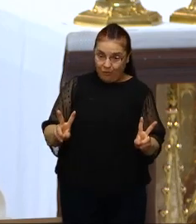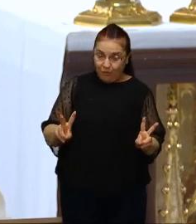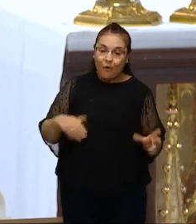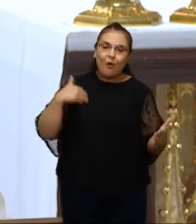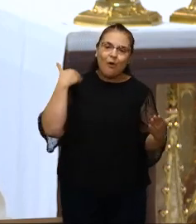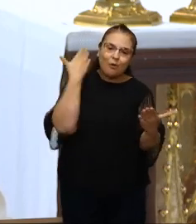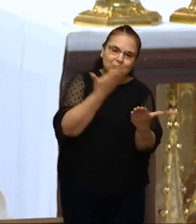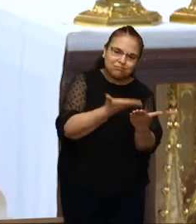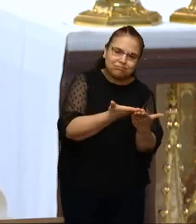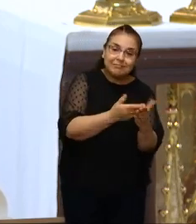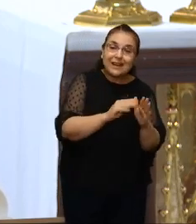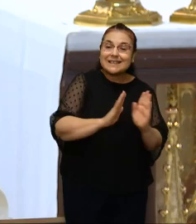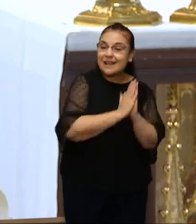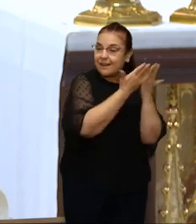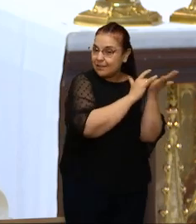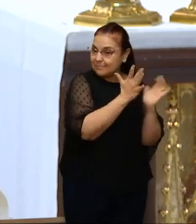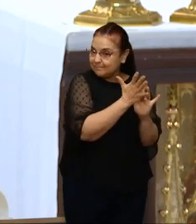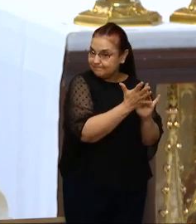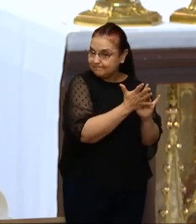Escritura.